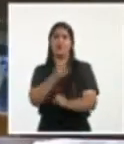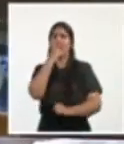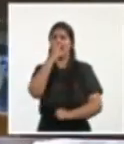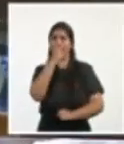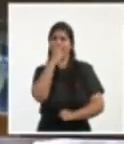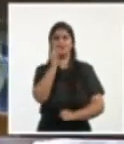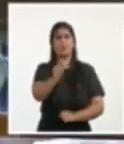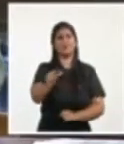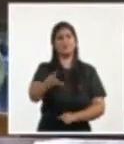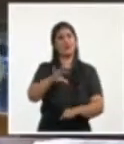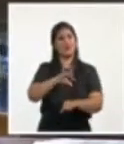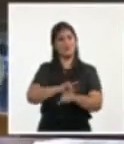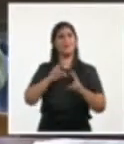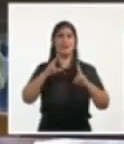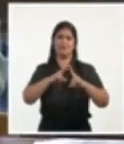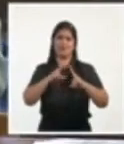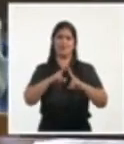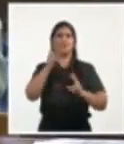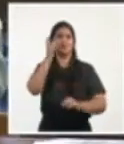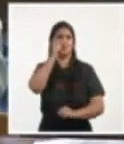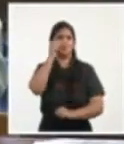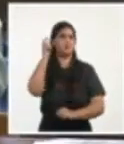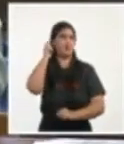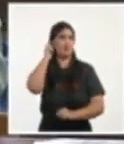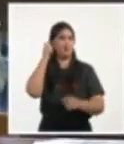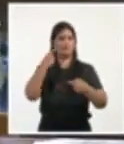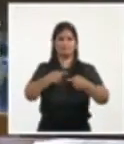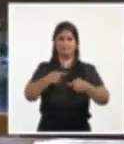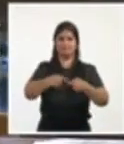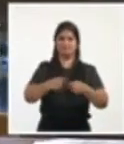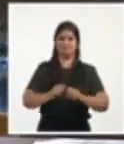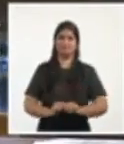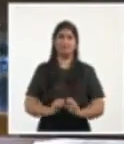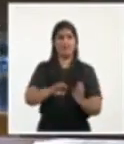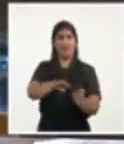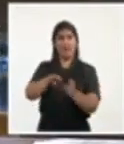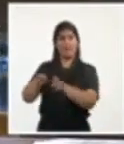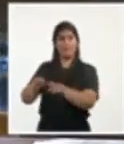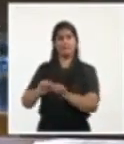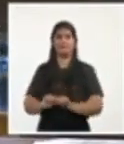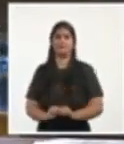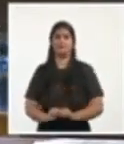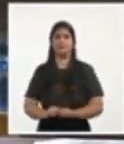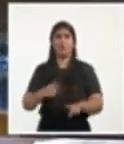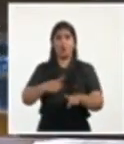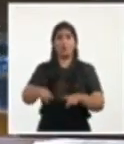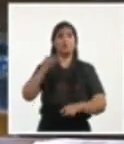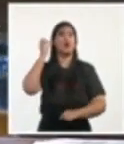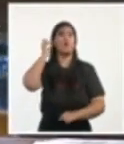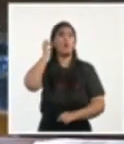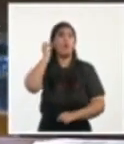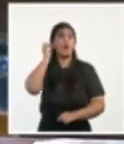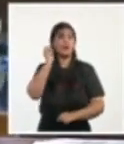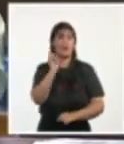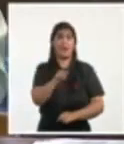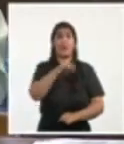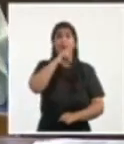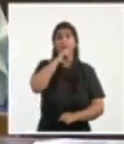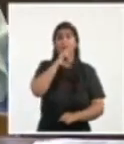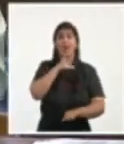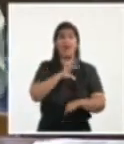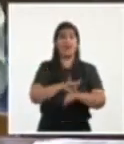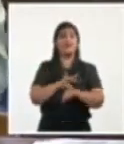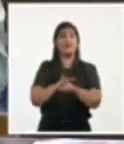doctora que nos comentaba que tenía a su mamá encamada, sin embargo, una vecina se prestó y ayudó a cuidarle durante el